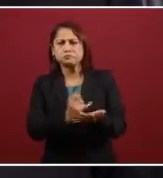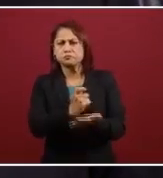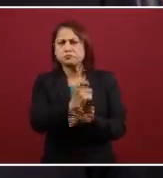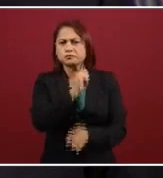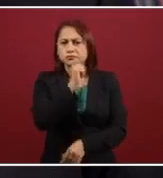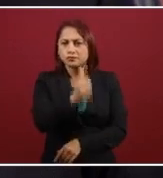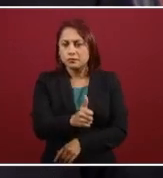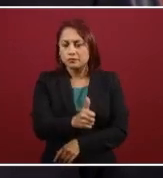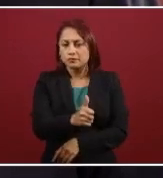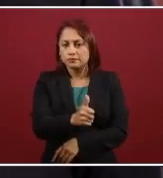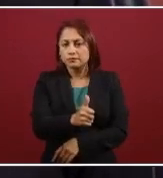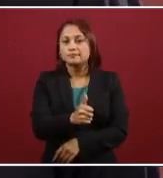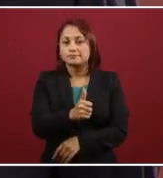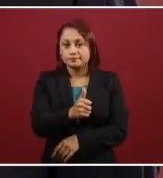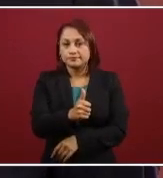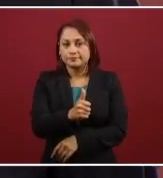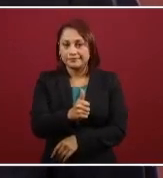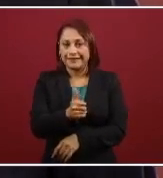como